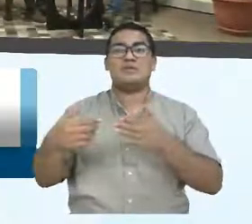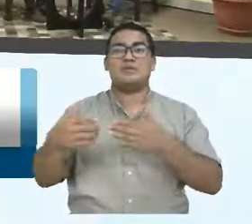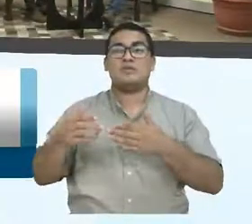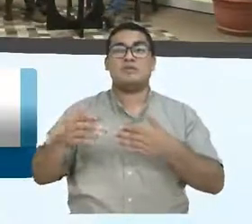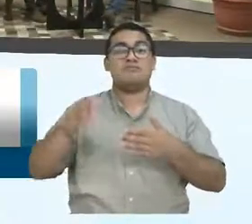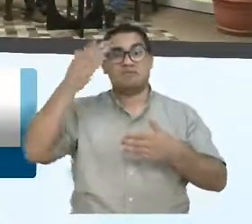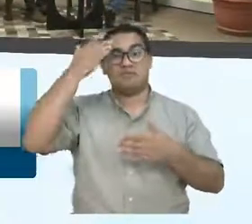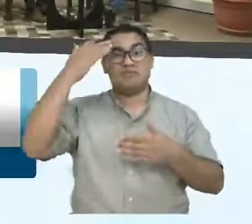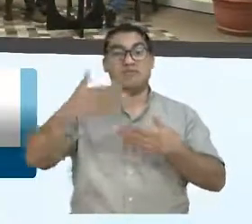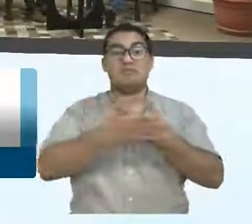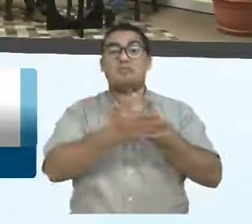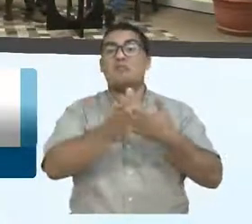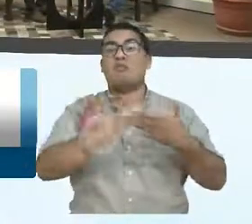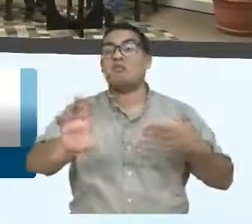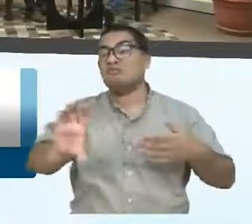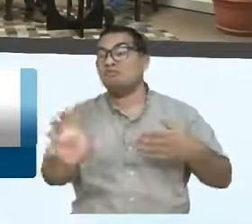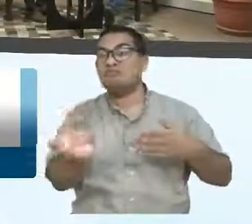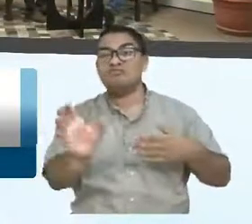la toca.